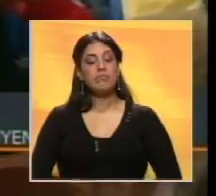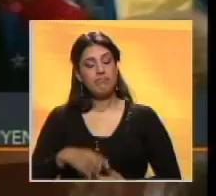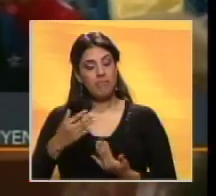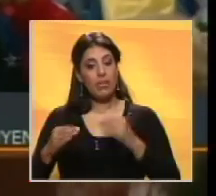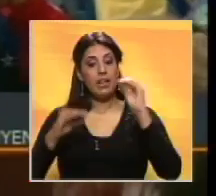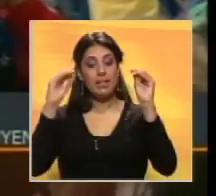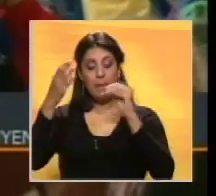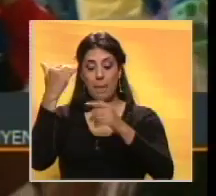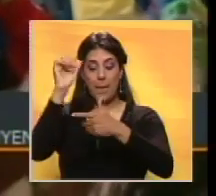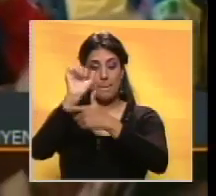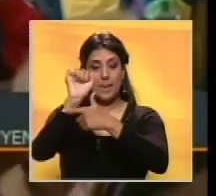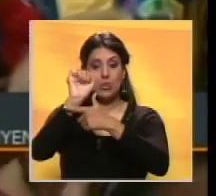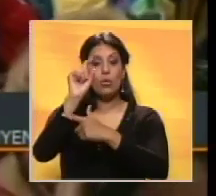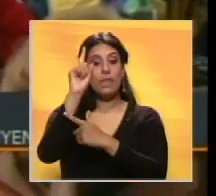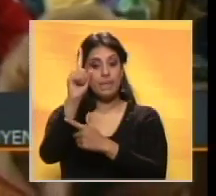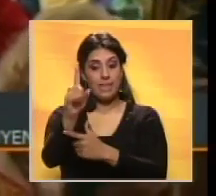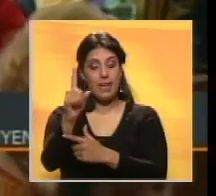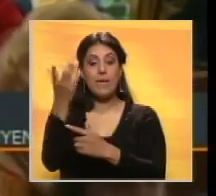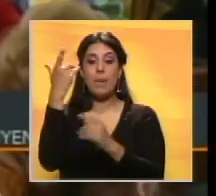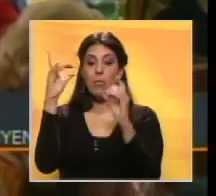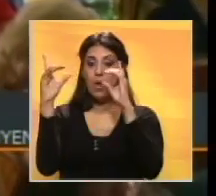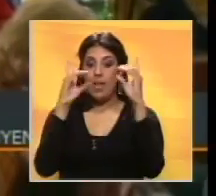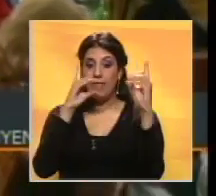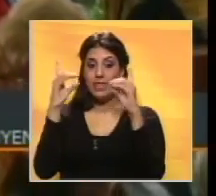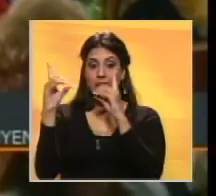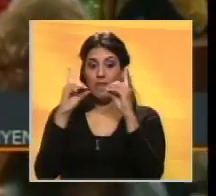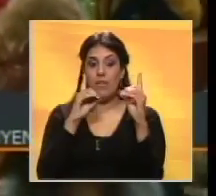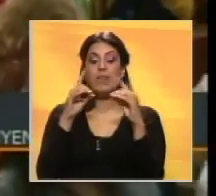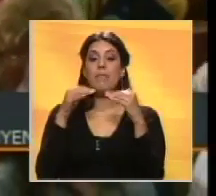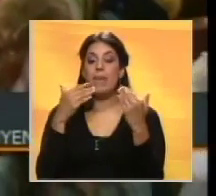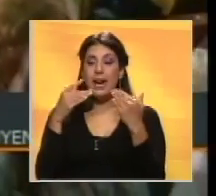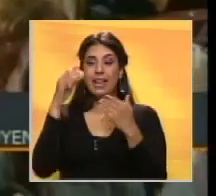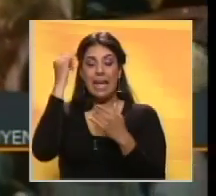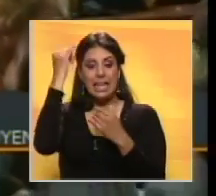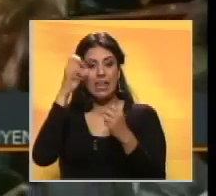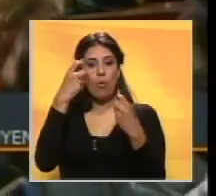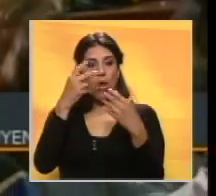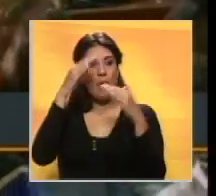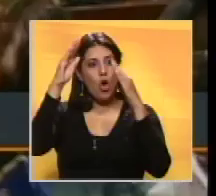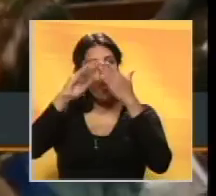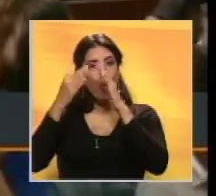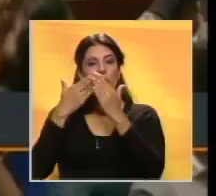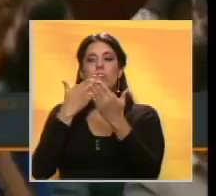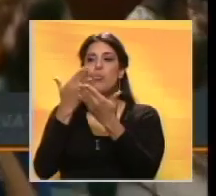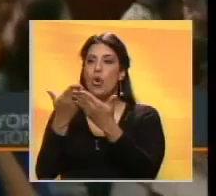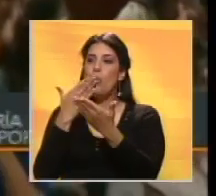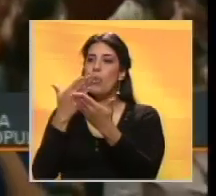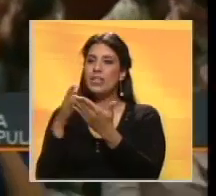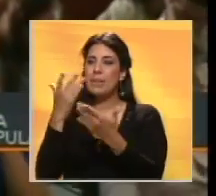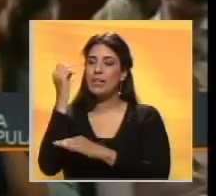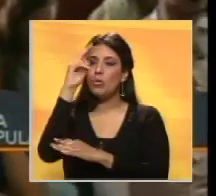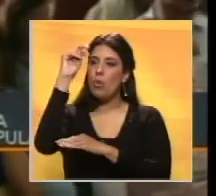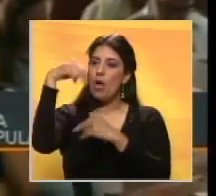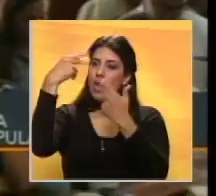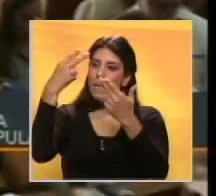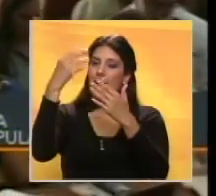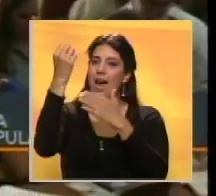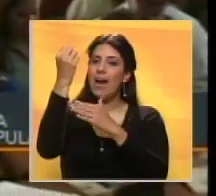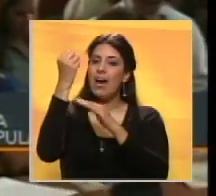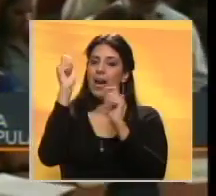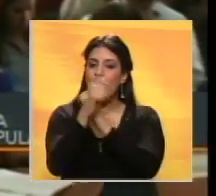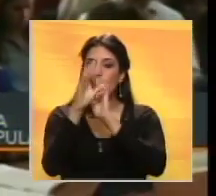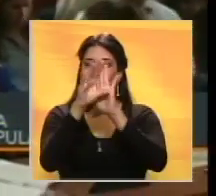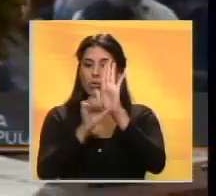Llamó al PSUV a llevar el debate creativo en las comunidades con las propuestas para la Asamblea Nacional